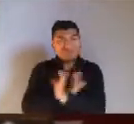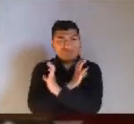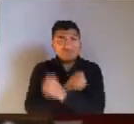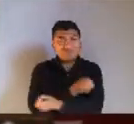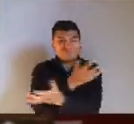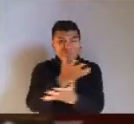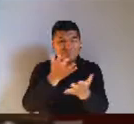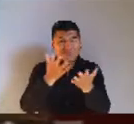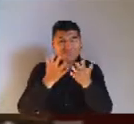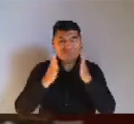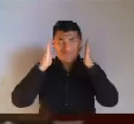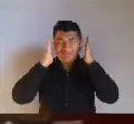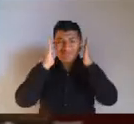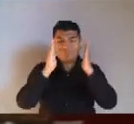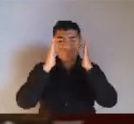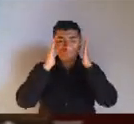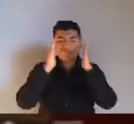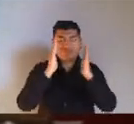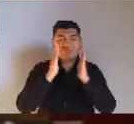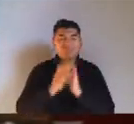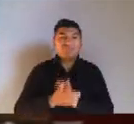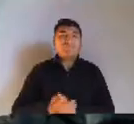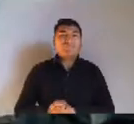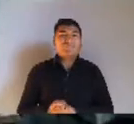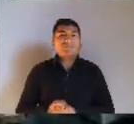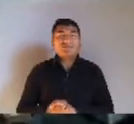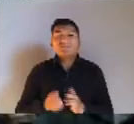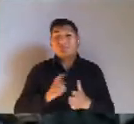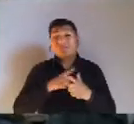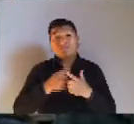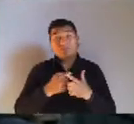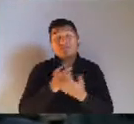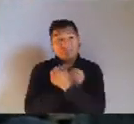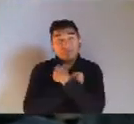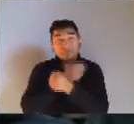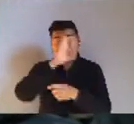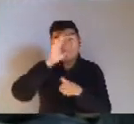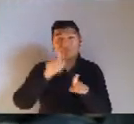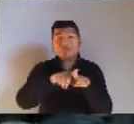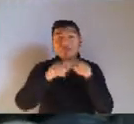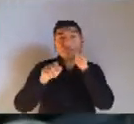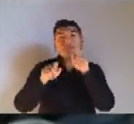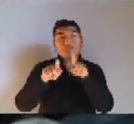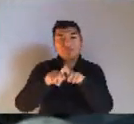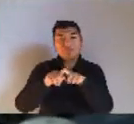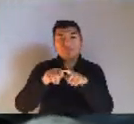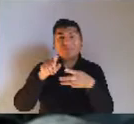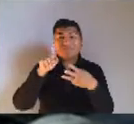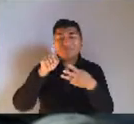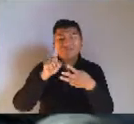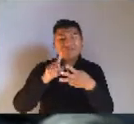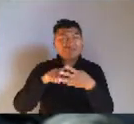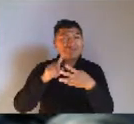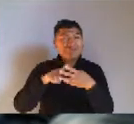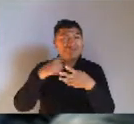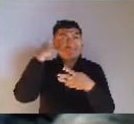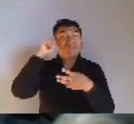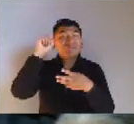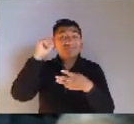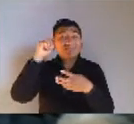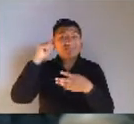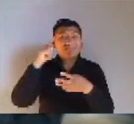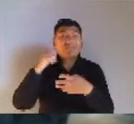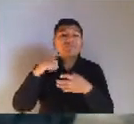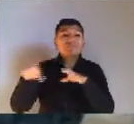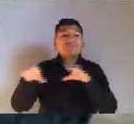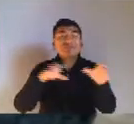cariñosos, atentos. Entonces, queridos hermanos, ahí va el primer criterio. Para hacer y